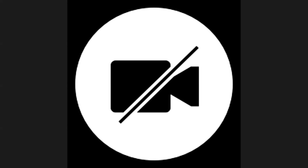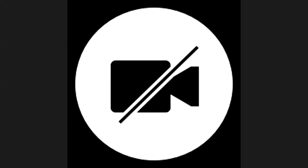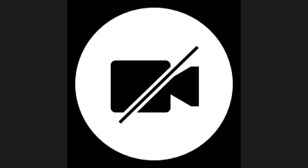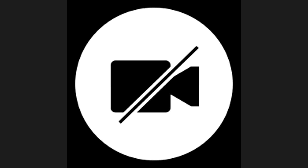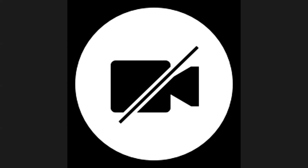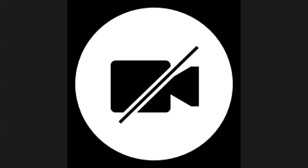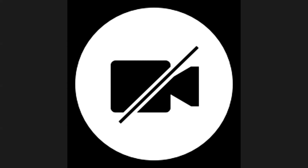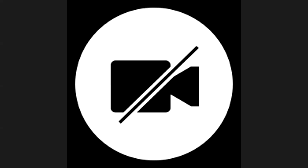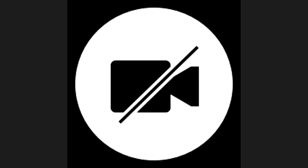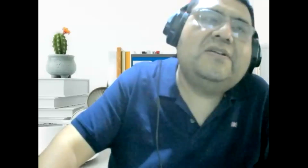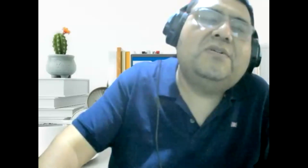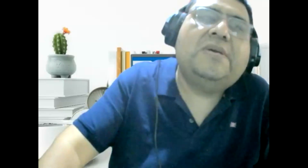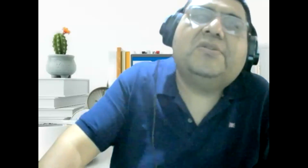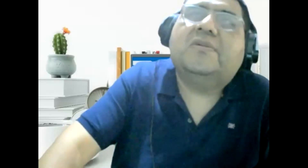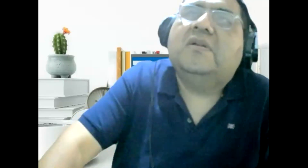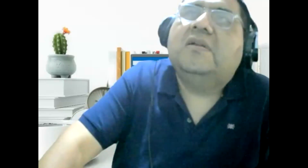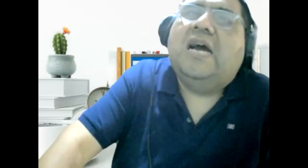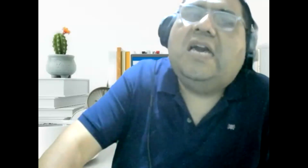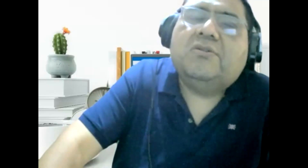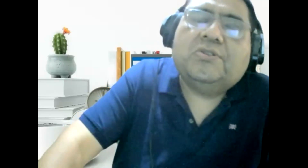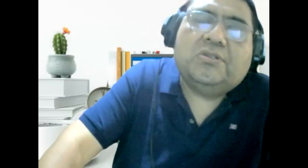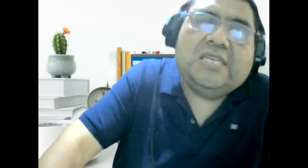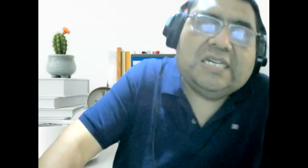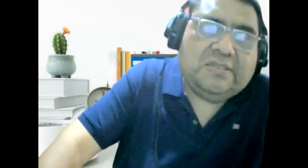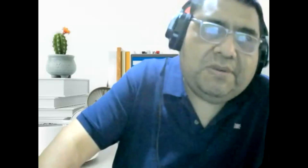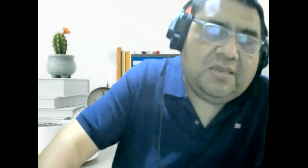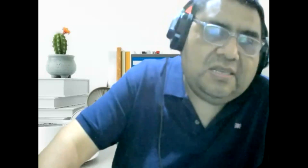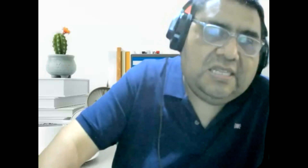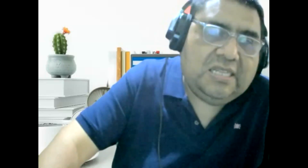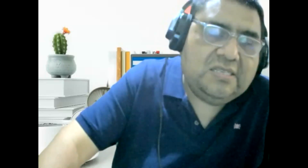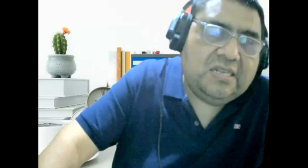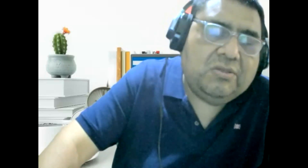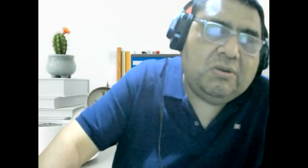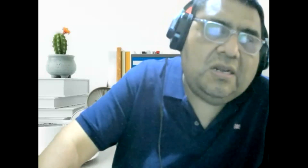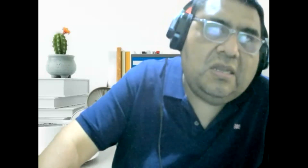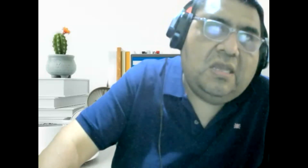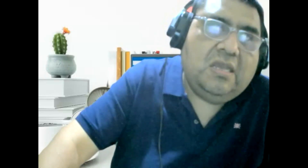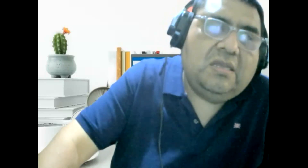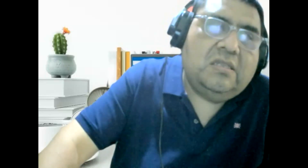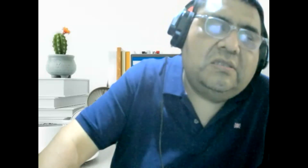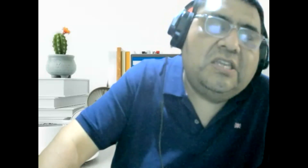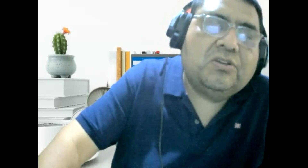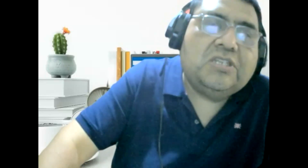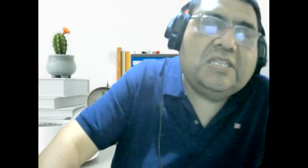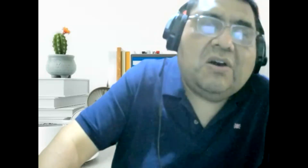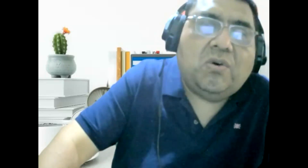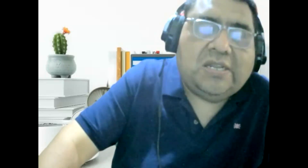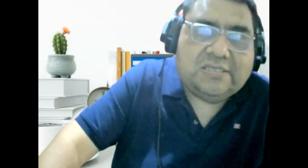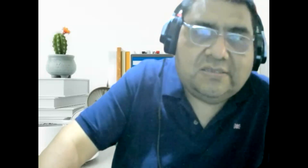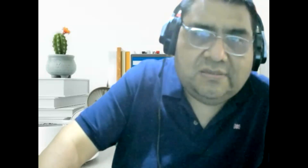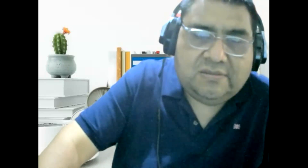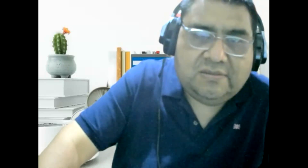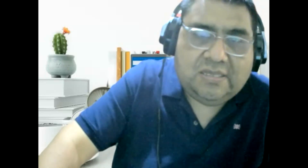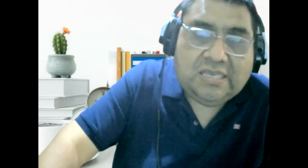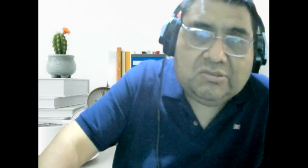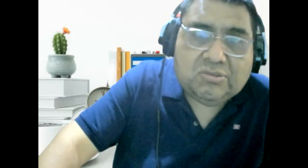entendí. A ver, te comento. Hay cursos de RCP que te dicen que duran 180